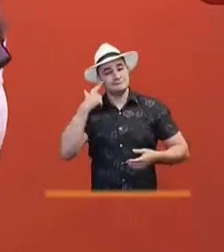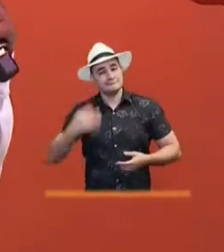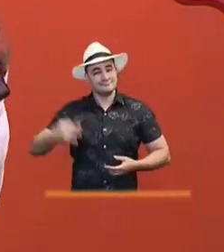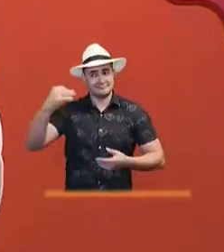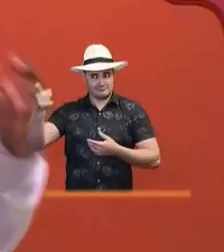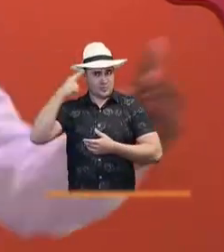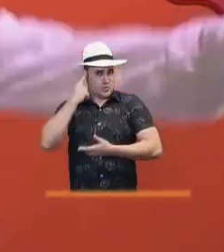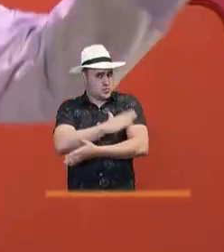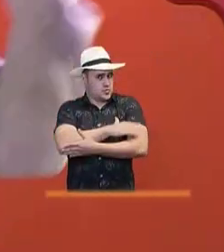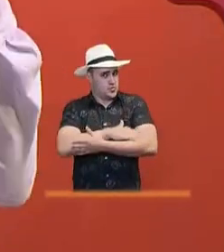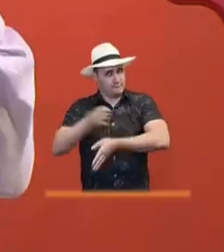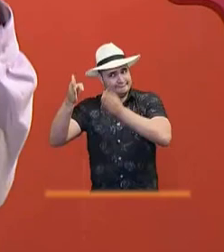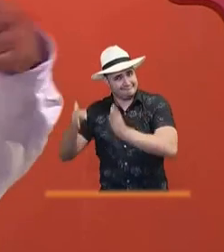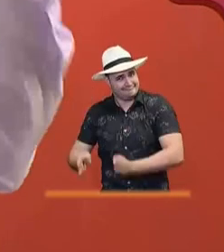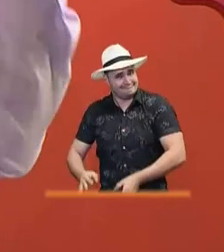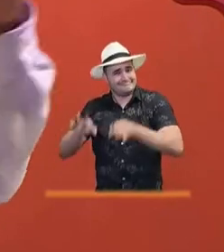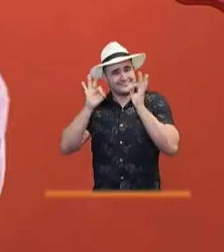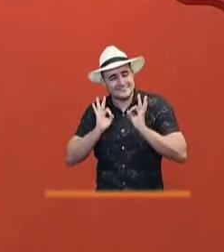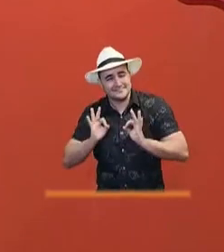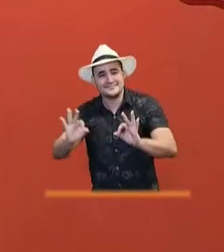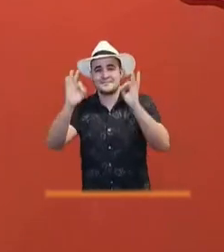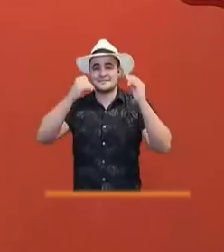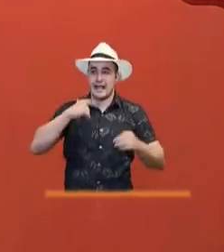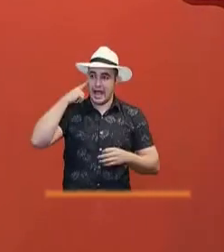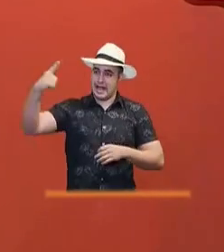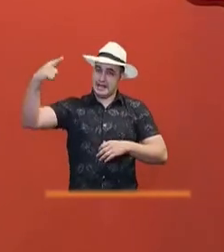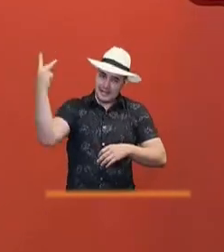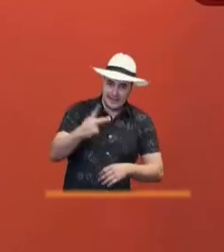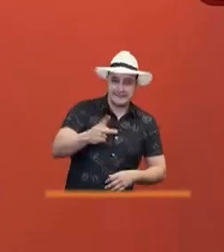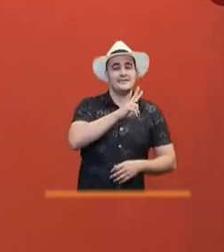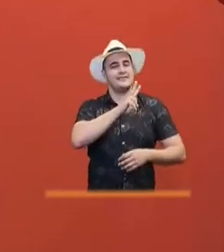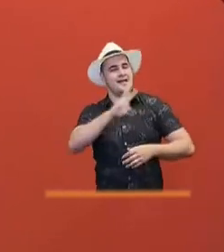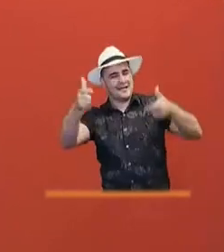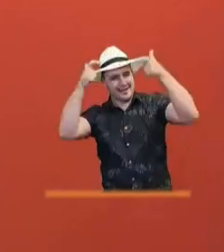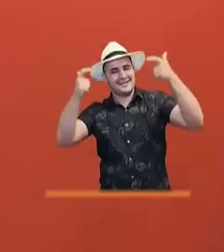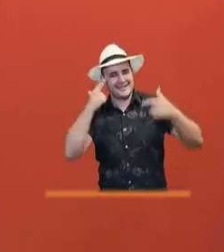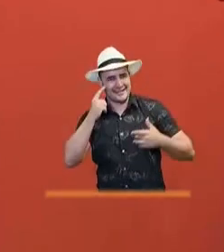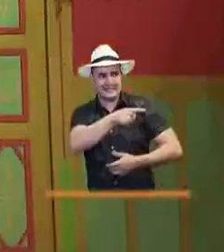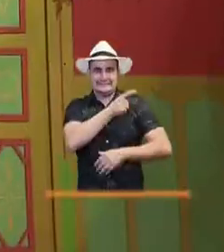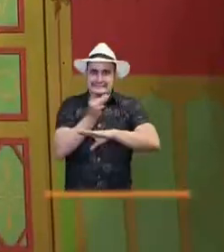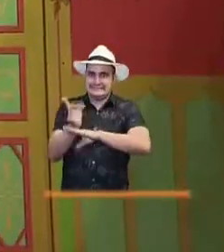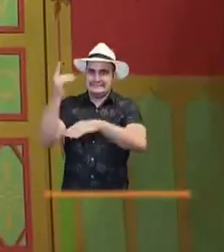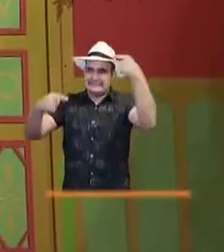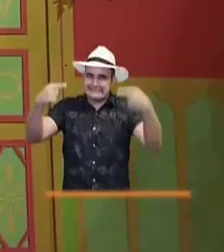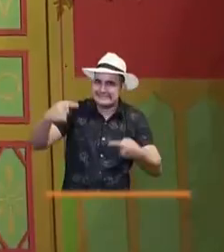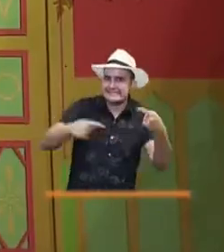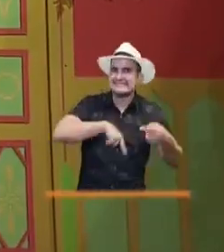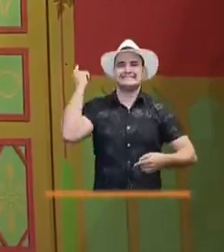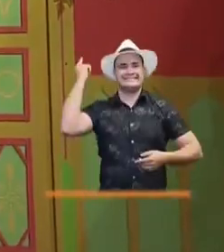Persona sana, y aquí llega el virrey, ese que casi le gana.